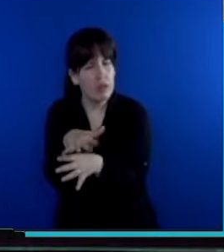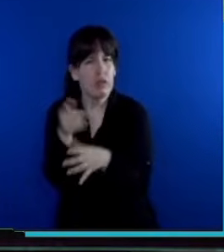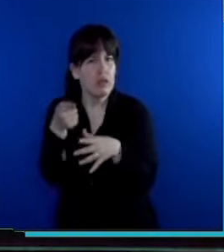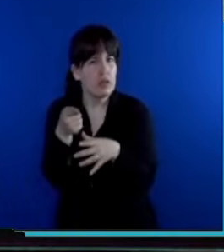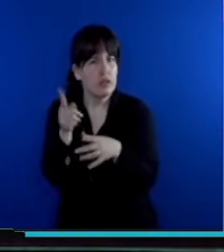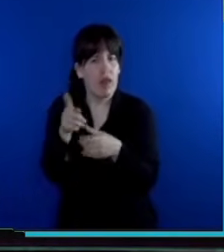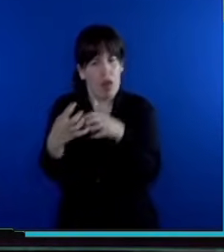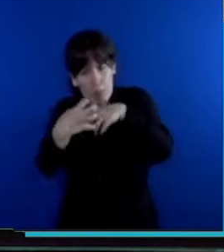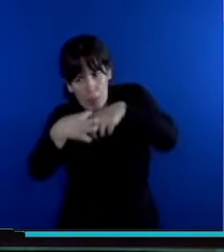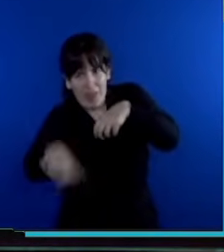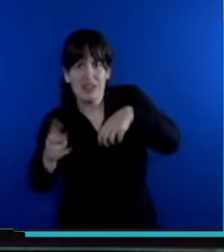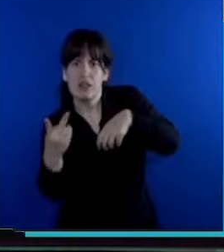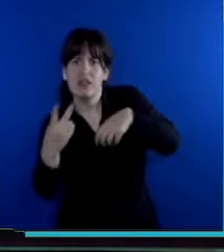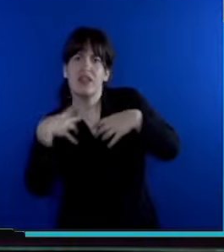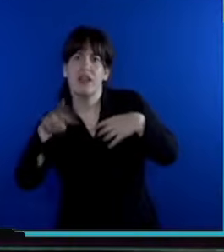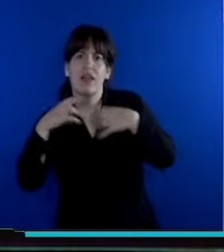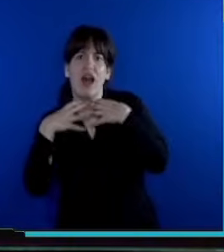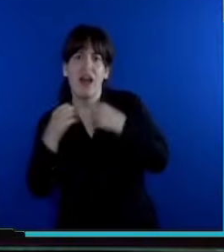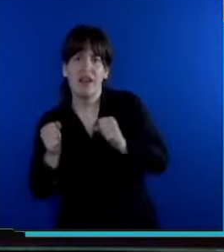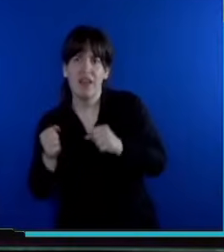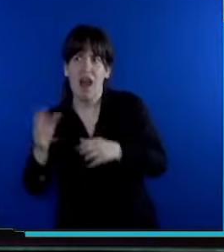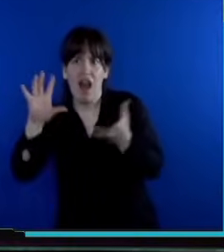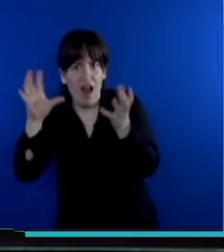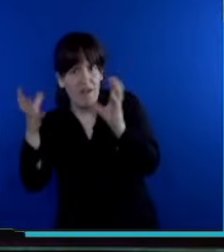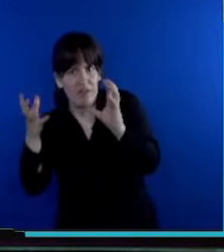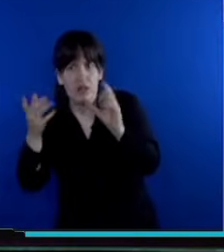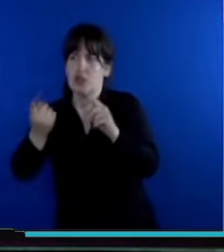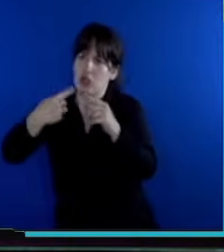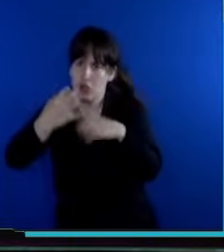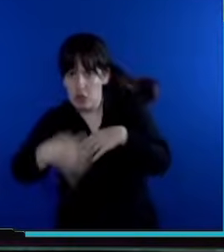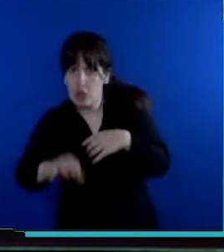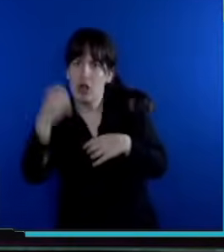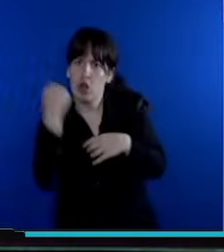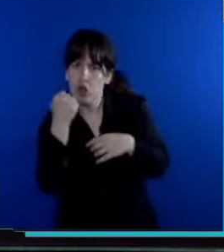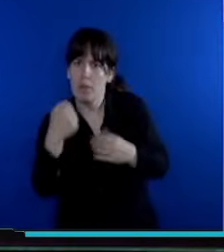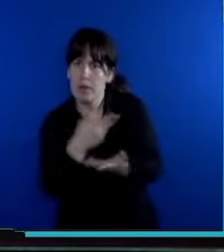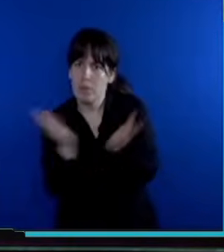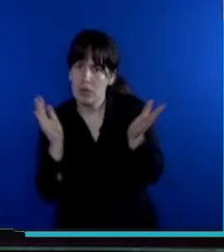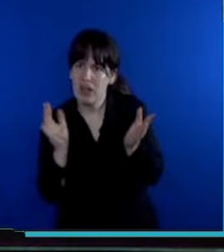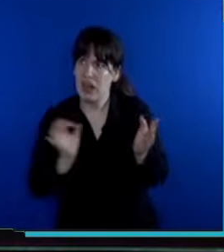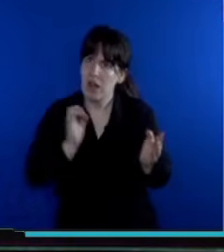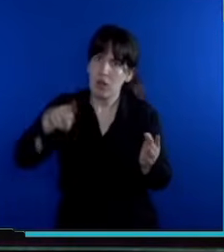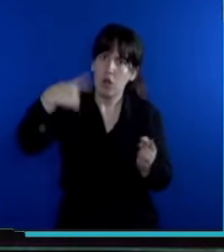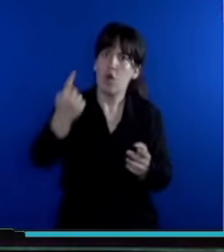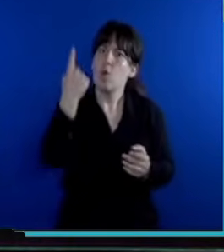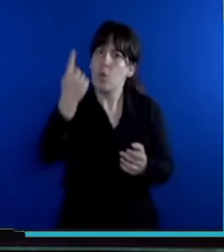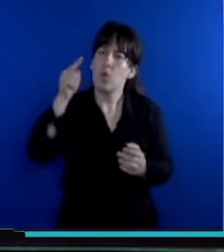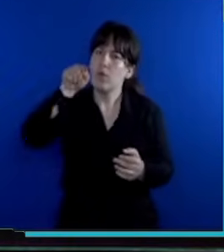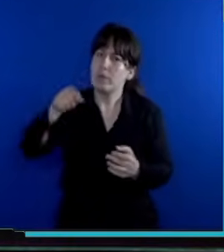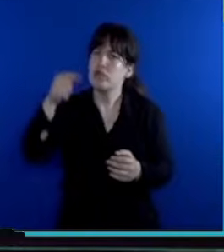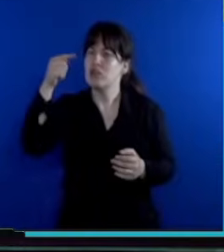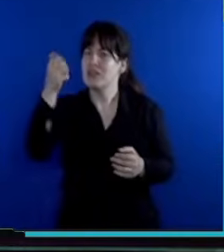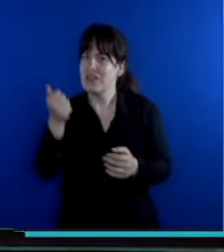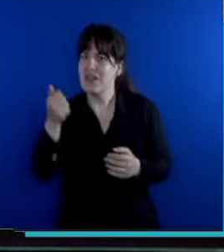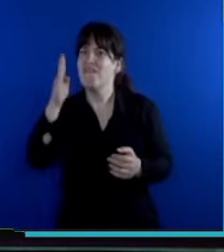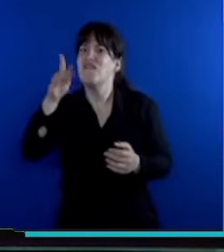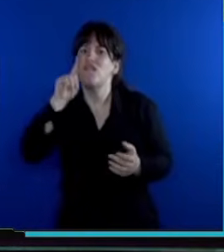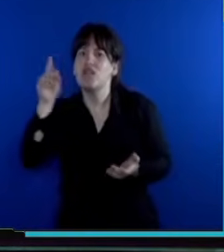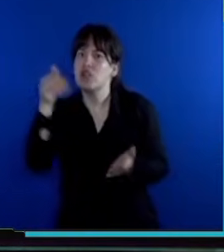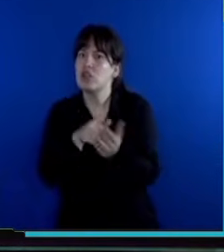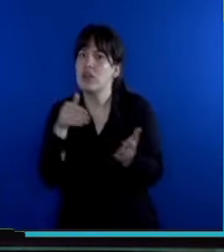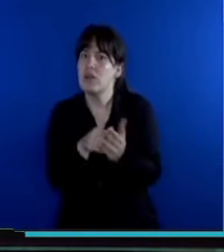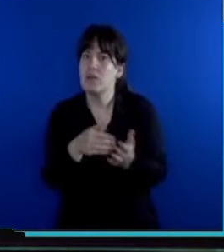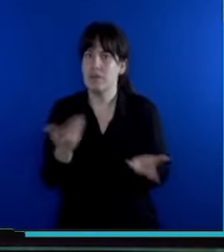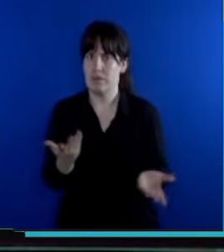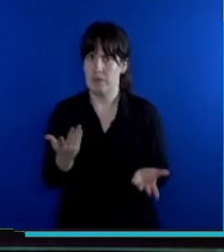vez tiene una subsecretaría del Hábitat y otra de Economía Popular, que piensa gastar el año que viene 1.6 billones de pesos y